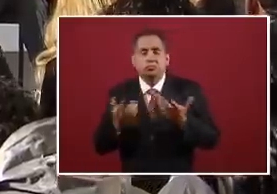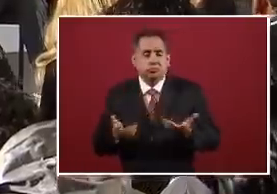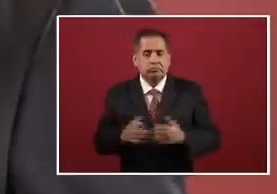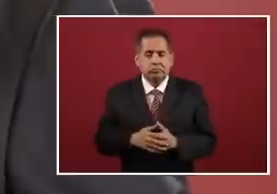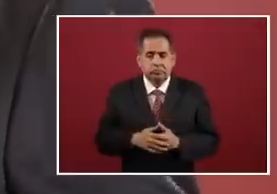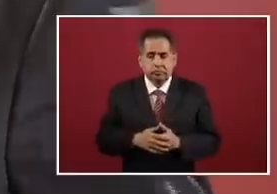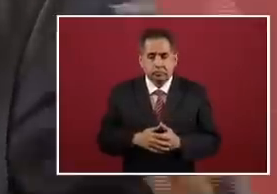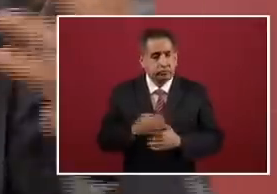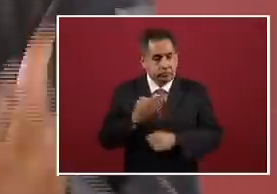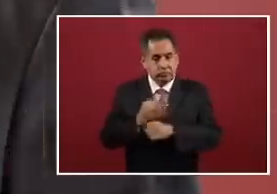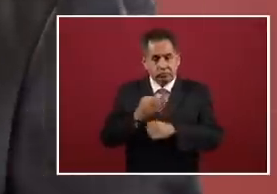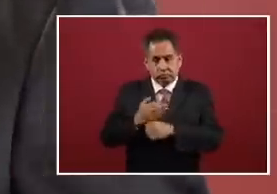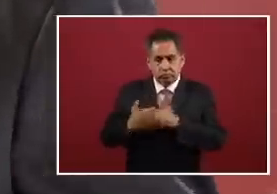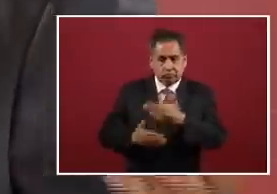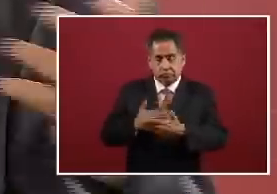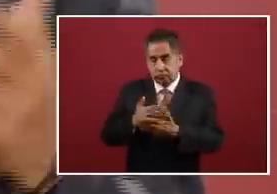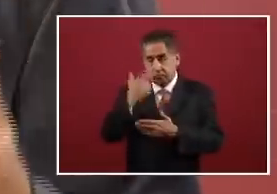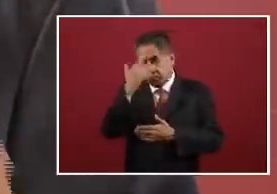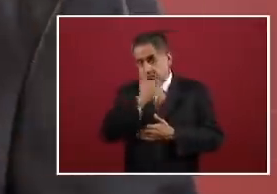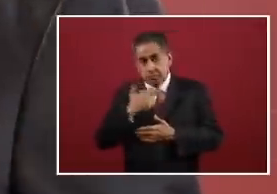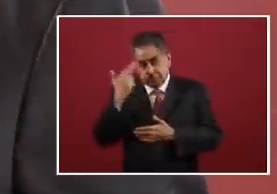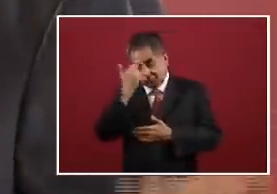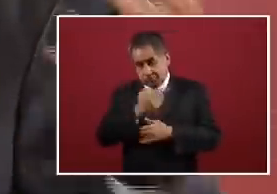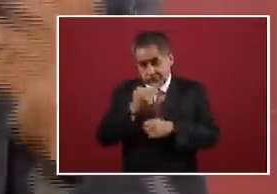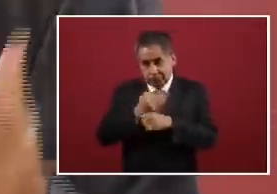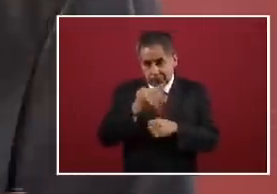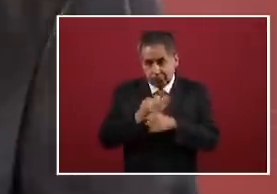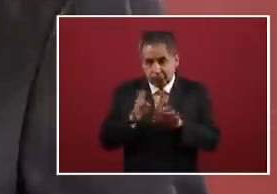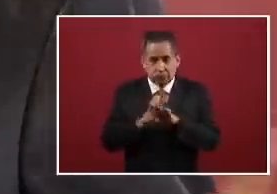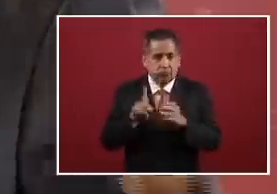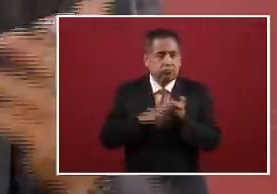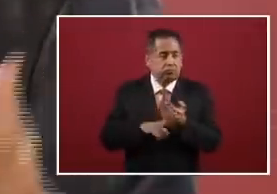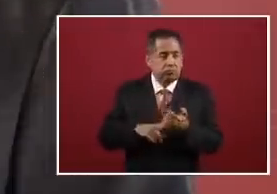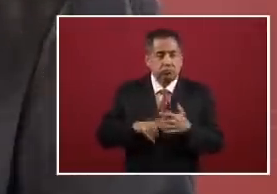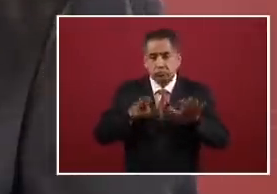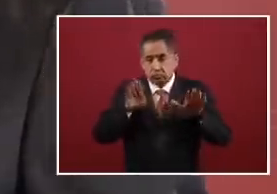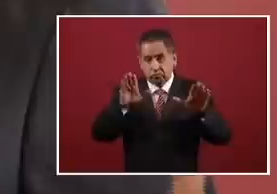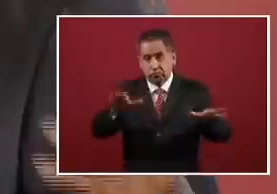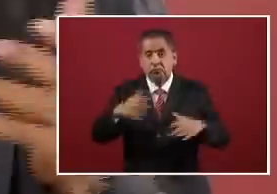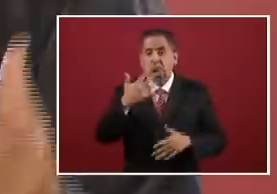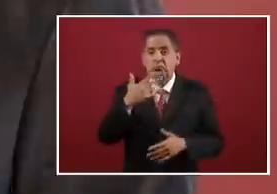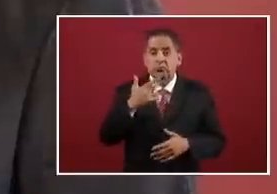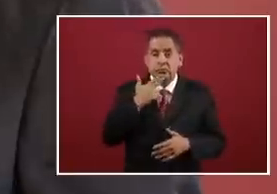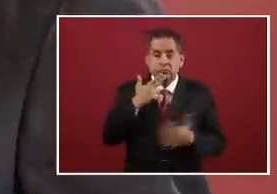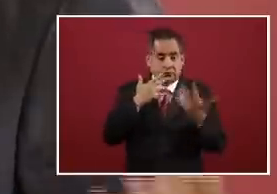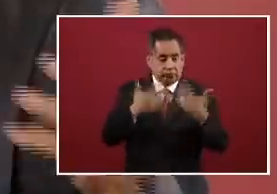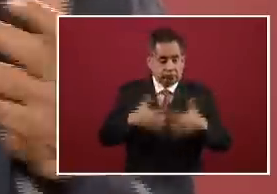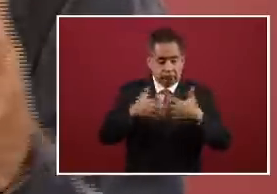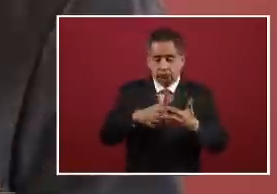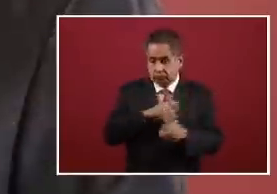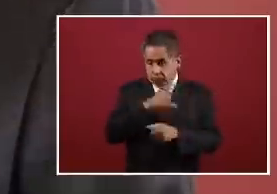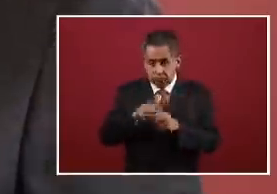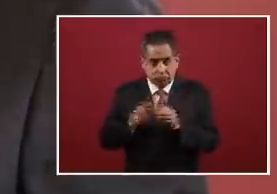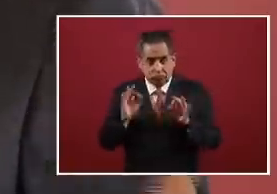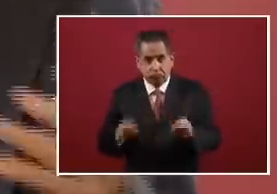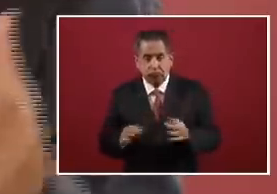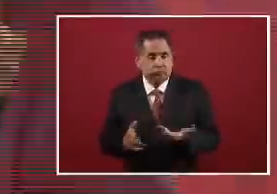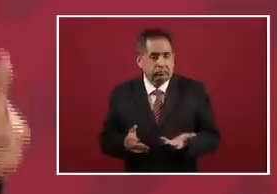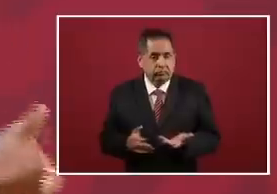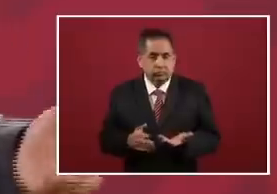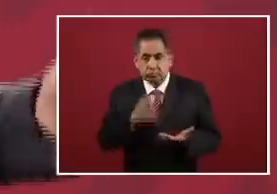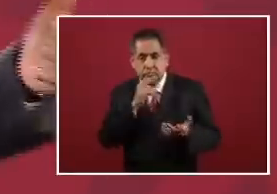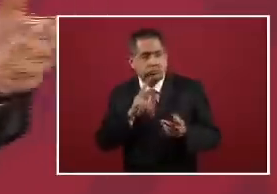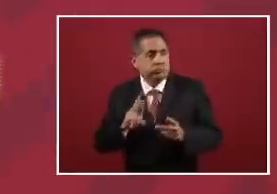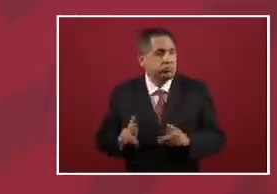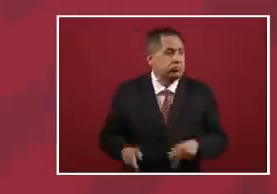Está en el proceso de revisión del funcionamiento del avión, porque no se puede